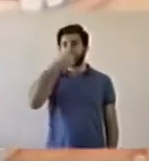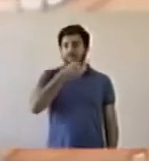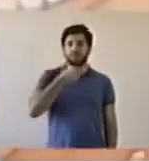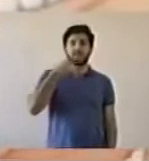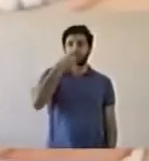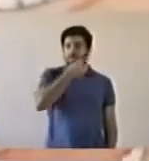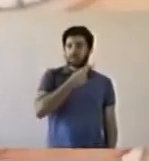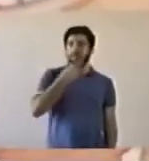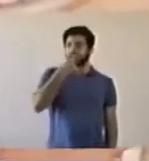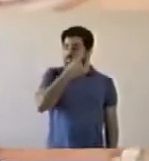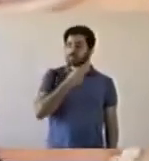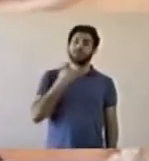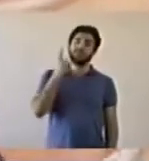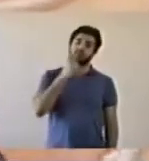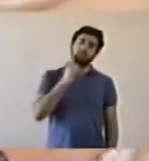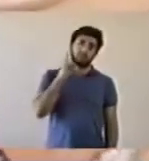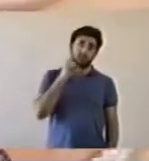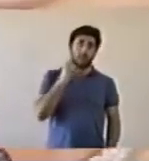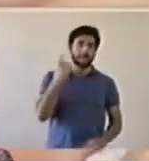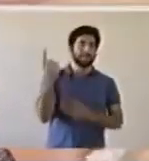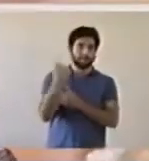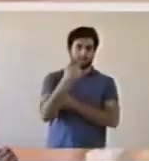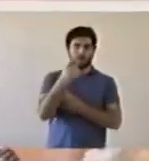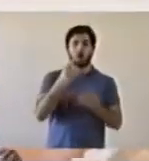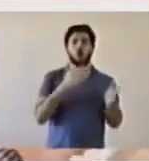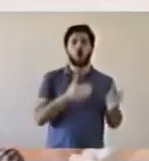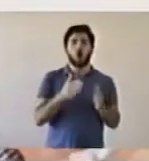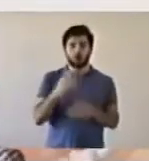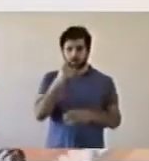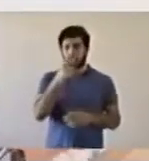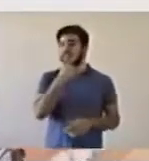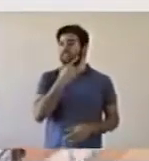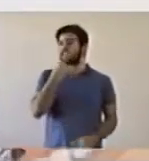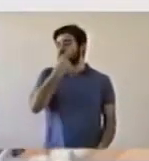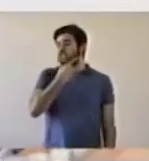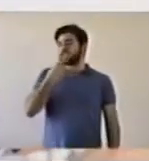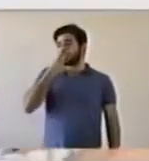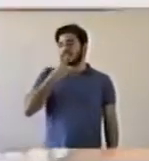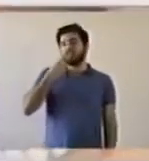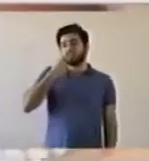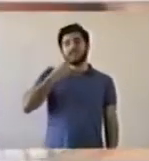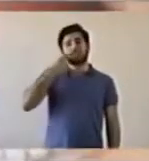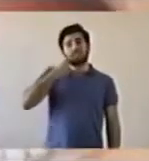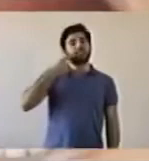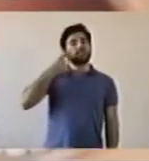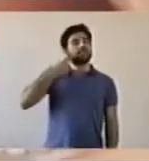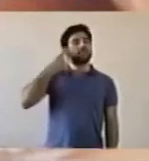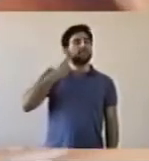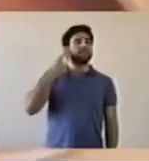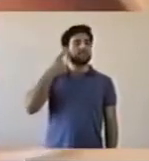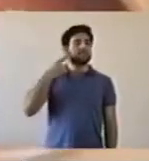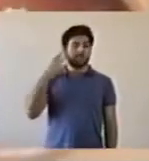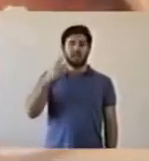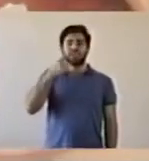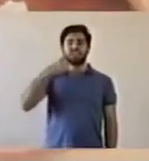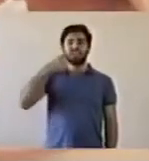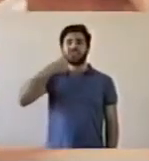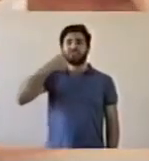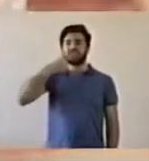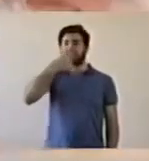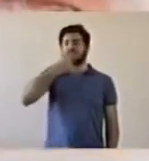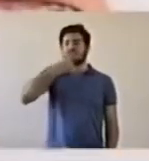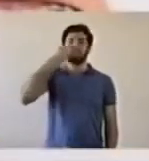cepillo dental. Es muy importante seguir un orden, empezar por un lado y haciendo todo el circuito terminando del otro